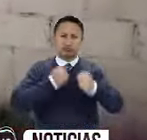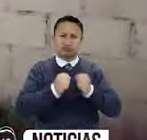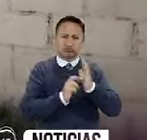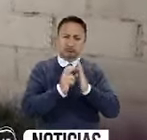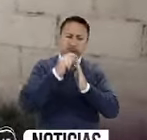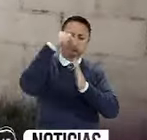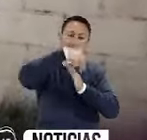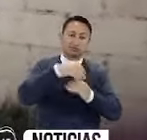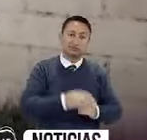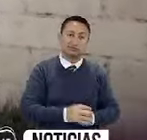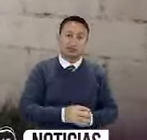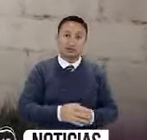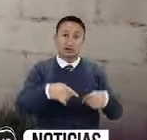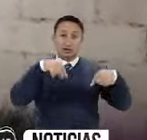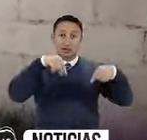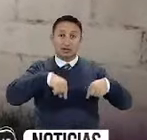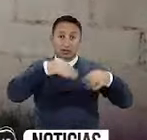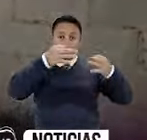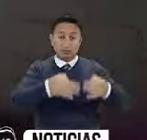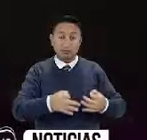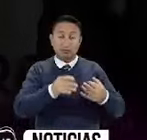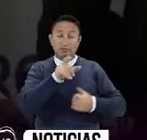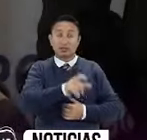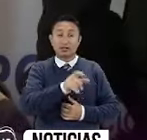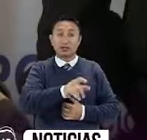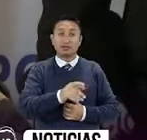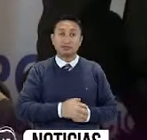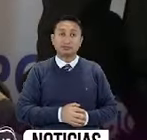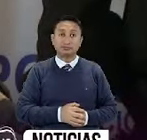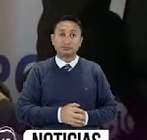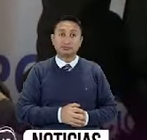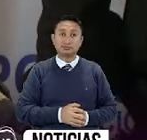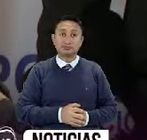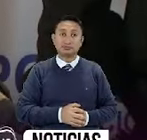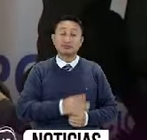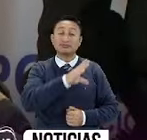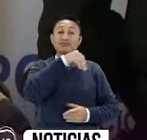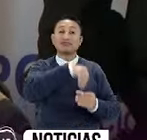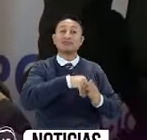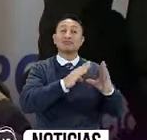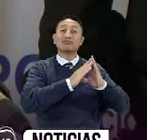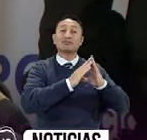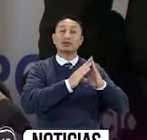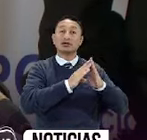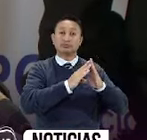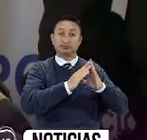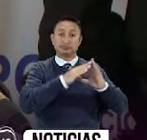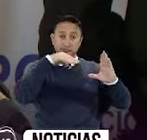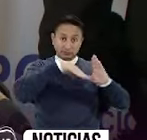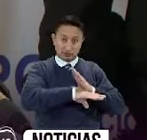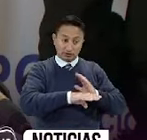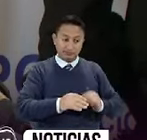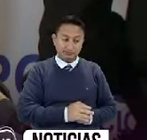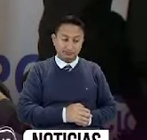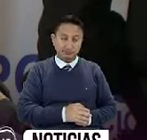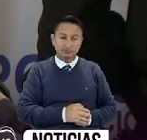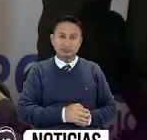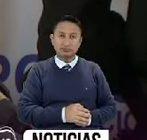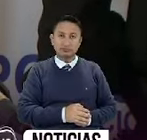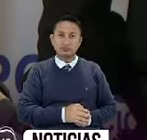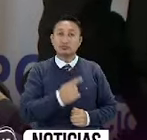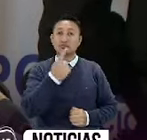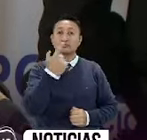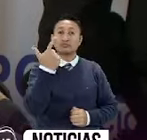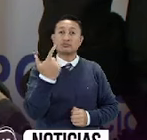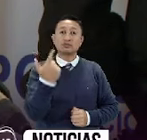y con las manos en la masa encontraron a los sospechosos. Dentro de un domicilio se pudo asegurar un arma de